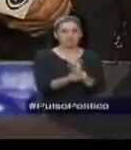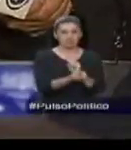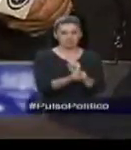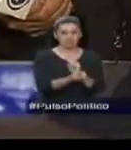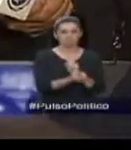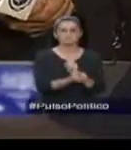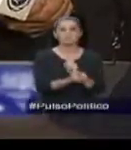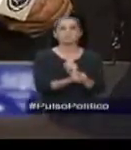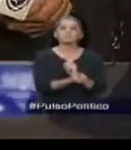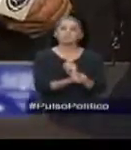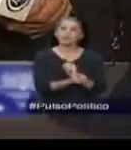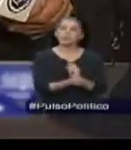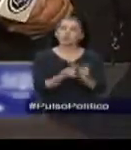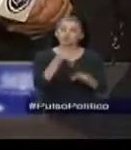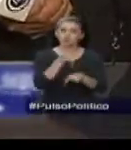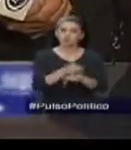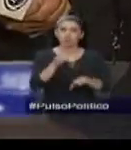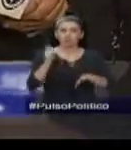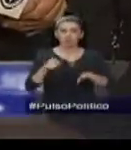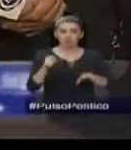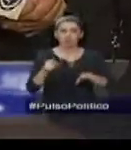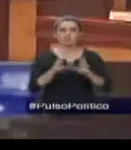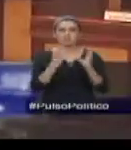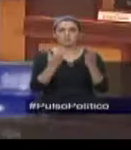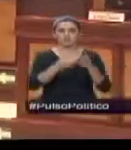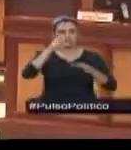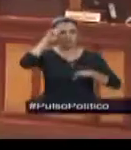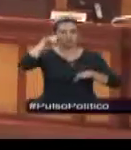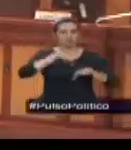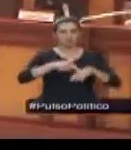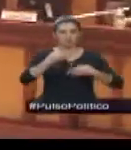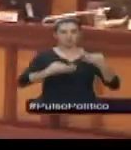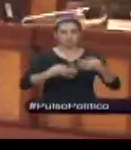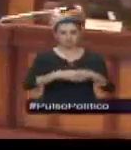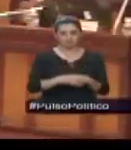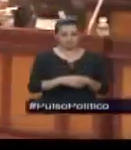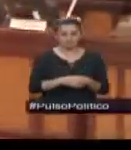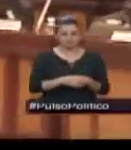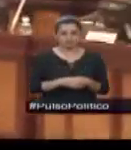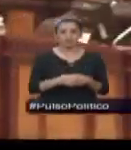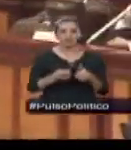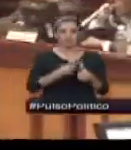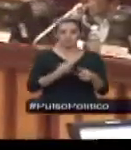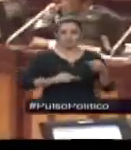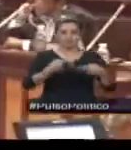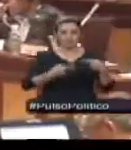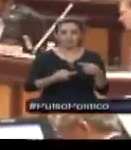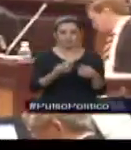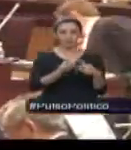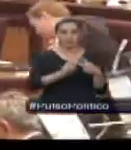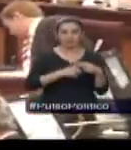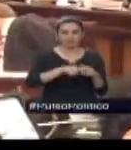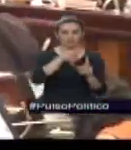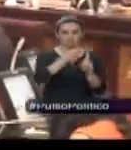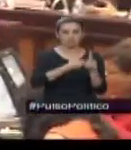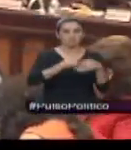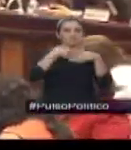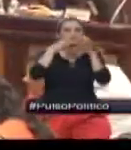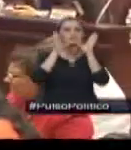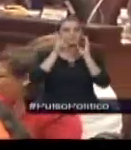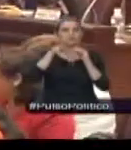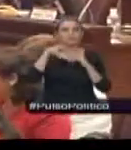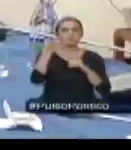dictaminado por los jueces de este máximo tribunal de justicia de nuestro país el primer debate de las enmiendas se llevó a cabo a inicios del mes de diciembre de